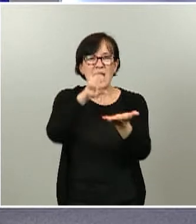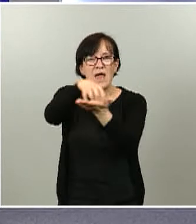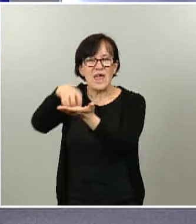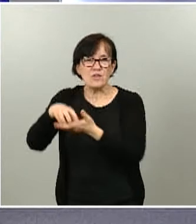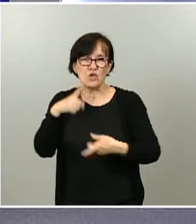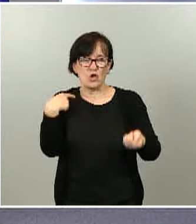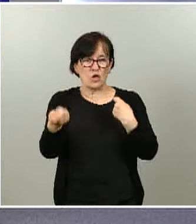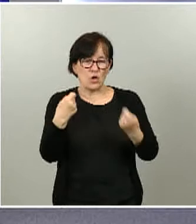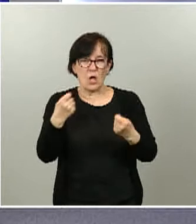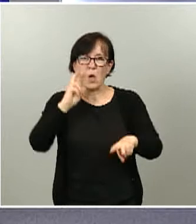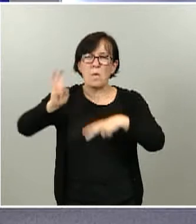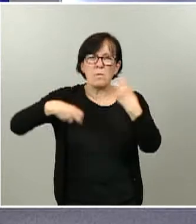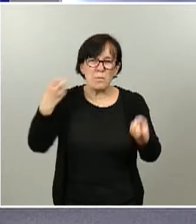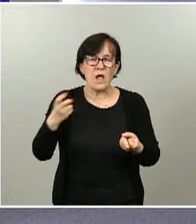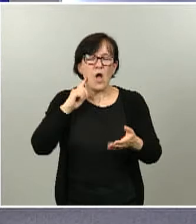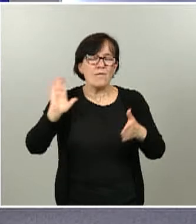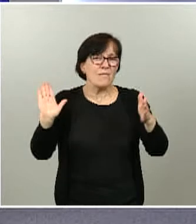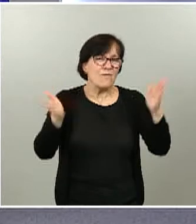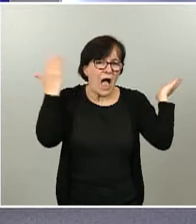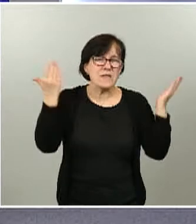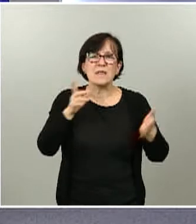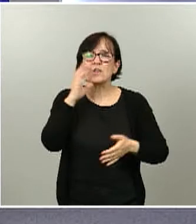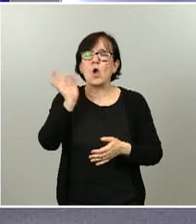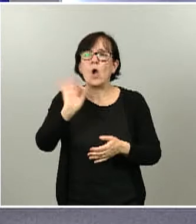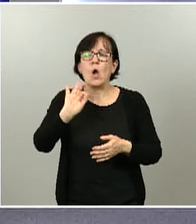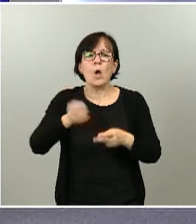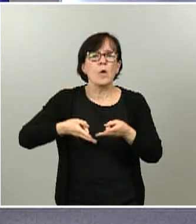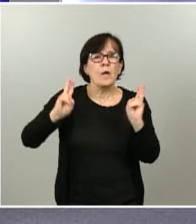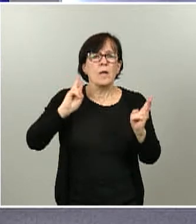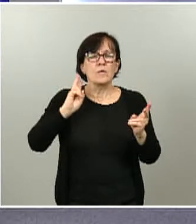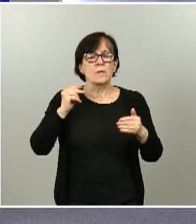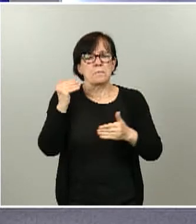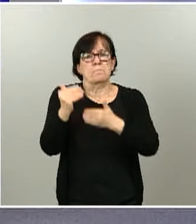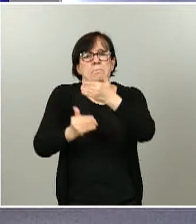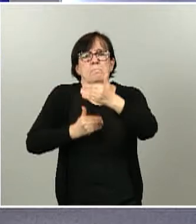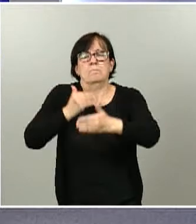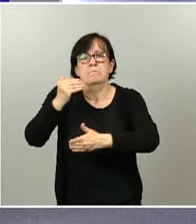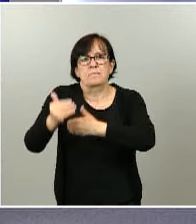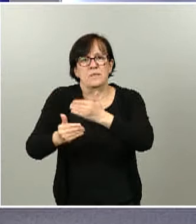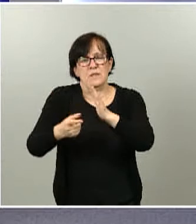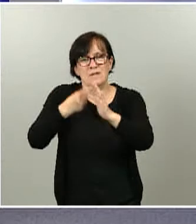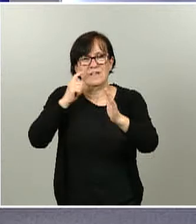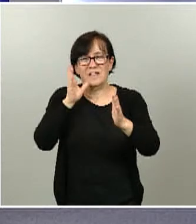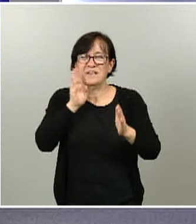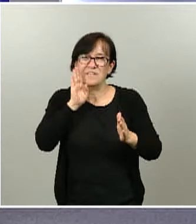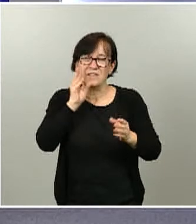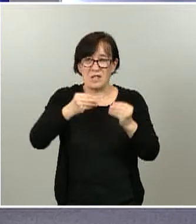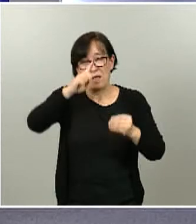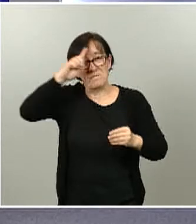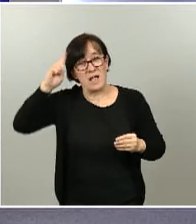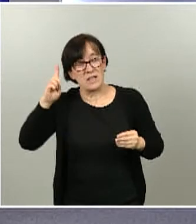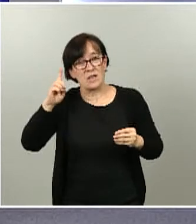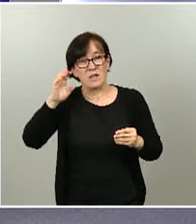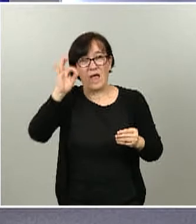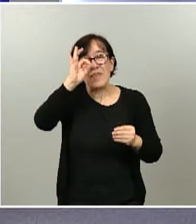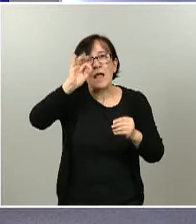modificarlos de fase o permitir pequeños avances en fases previas, como ha ocurrido con Madrid, la 05 que nos hemos inventado